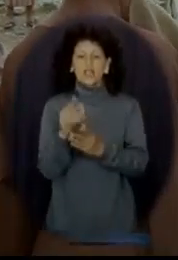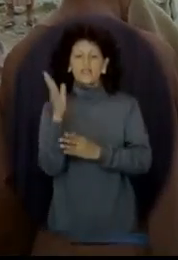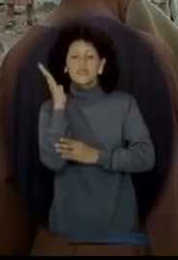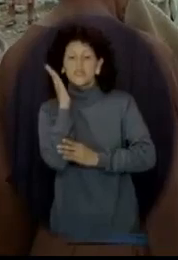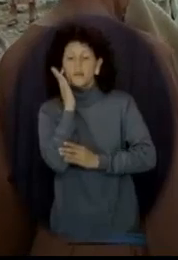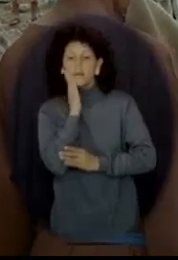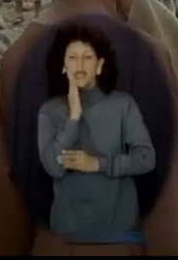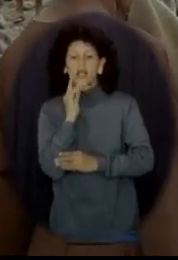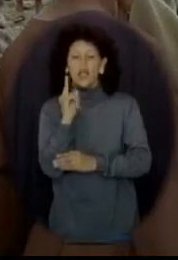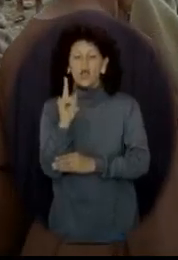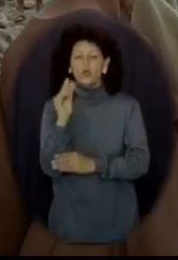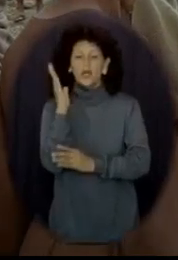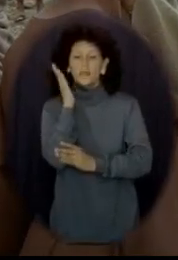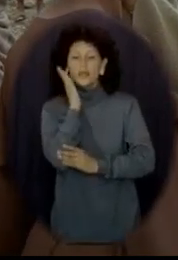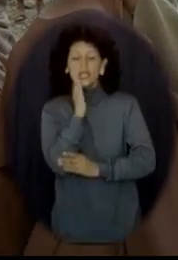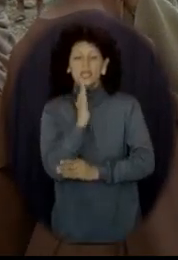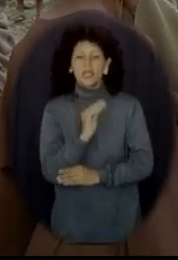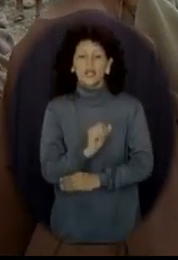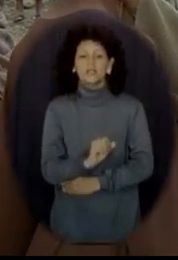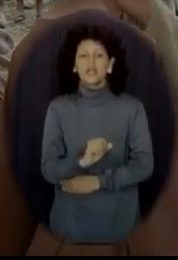Si alguien te pega en una mejilla,